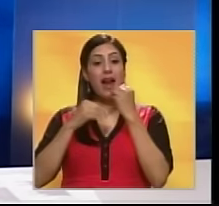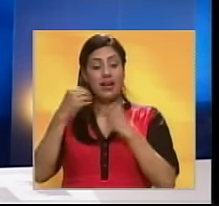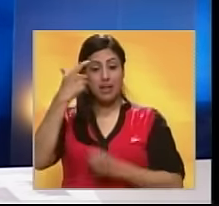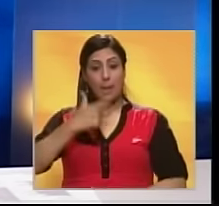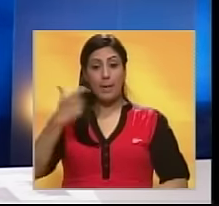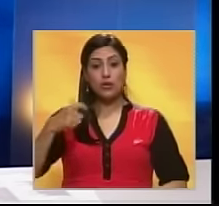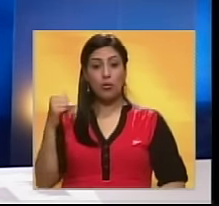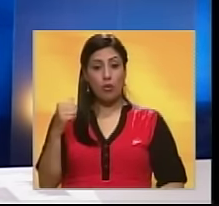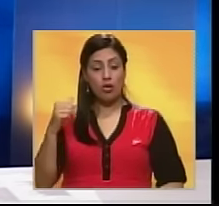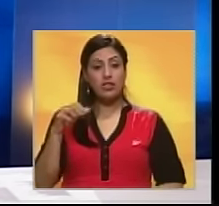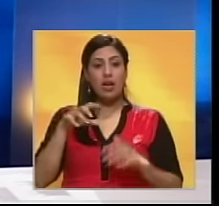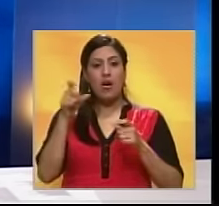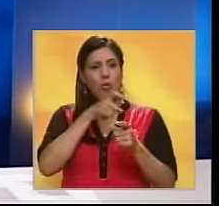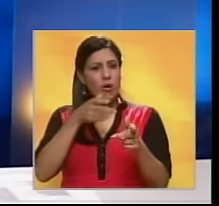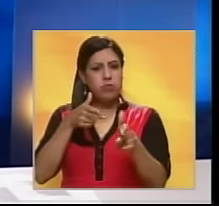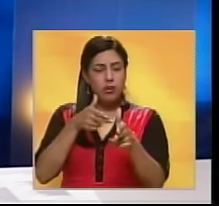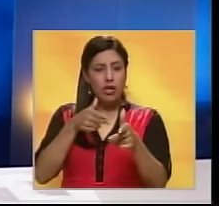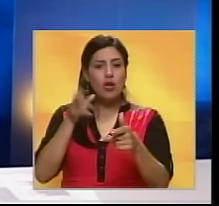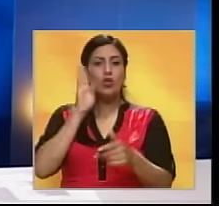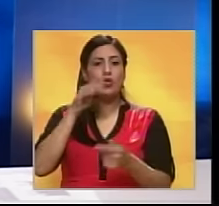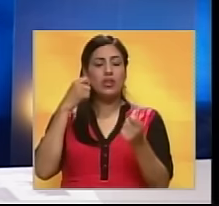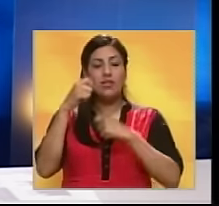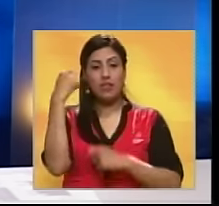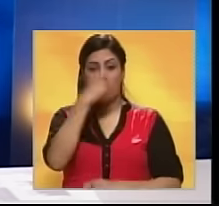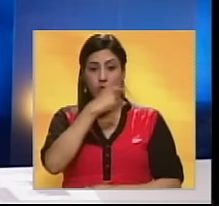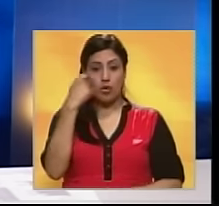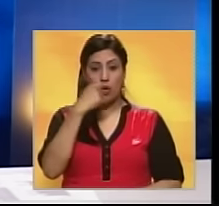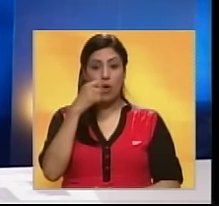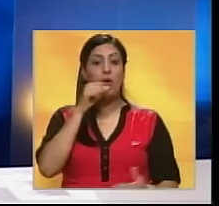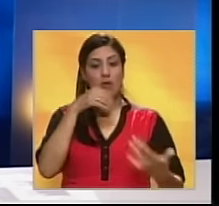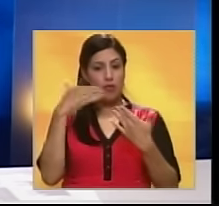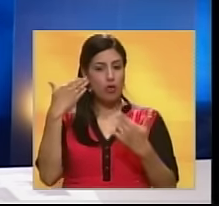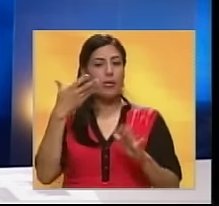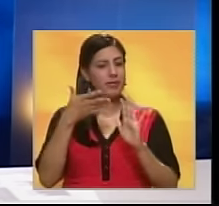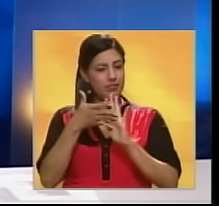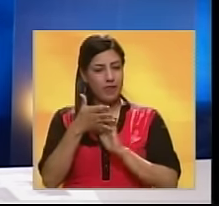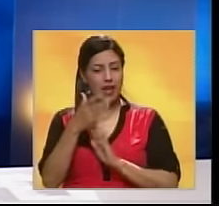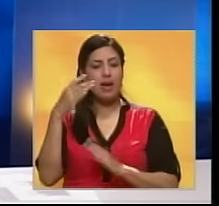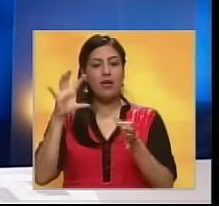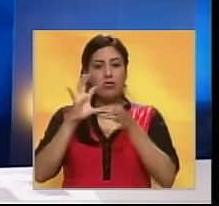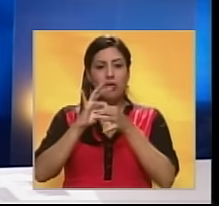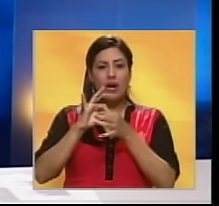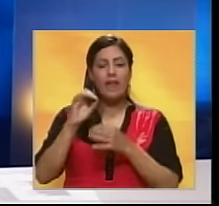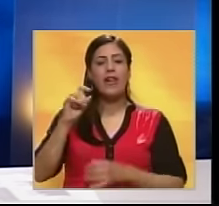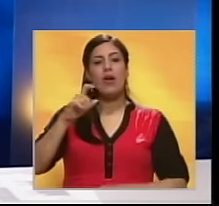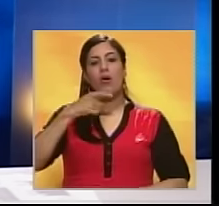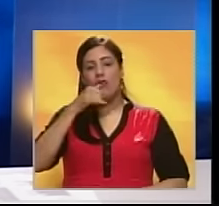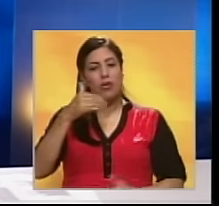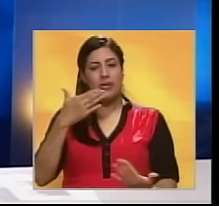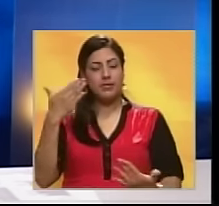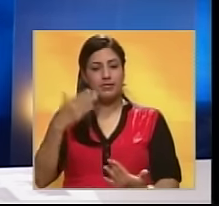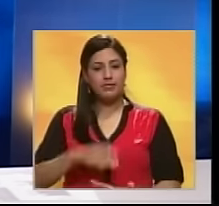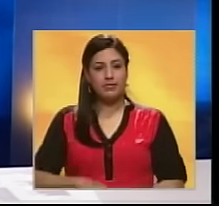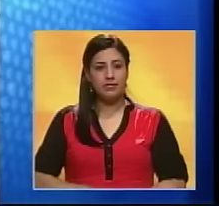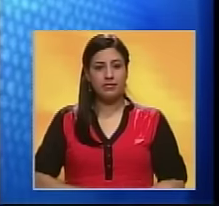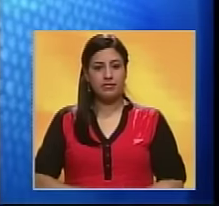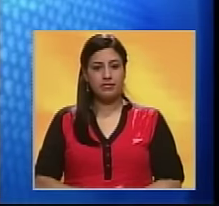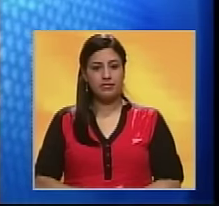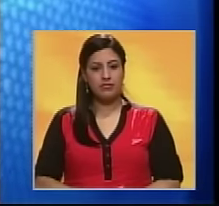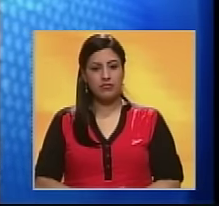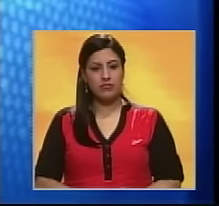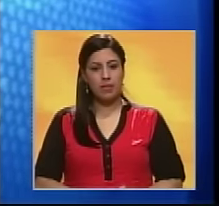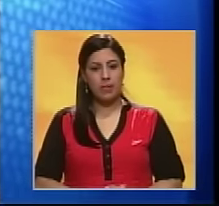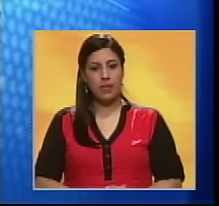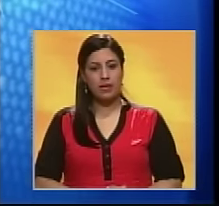los funcionarios perseguían a unos presuntos contrabandistas. Valeria Chantré Orozco, de nuestro canal aliado Caracol, tiene el reporte.